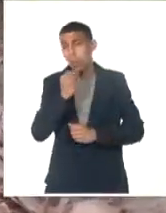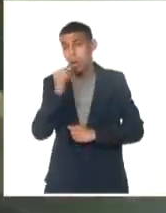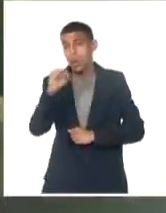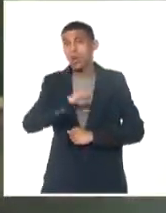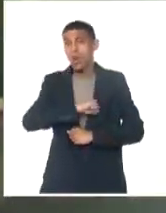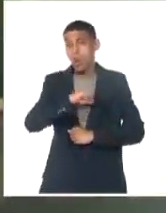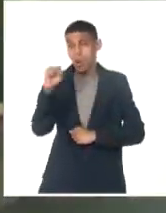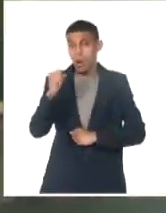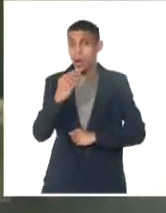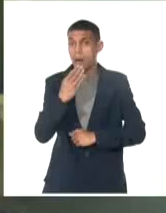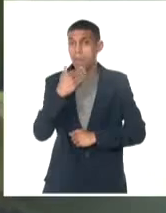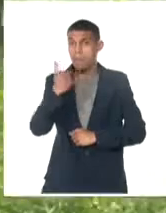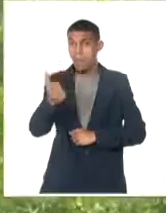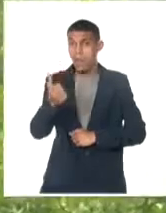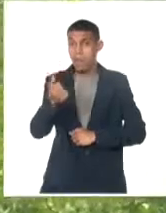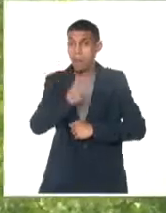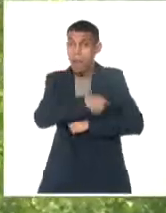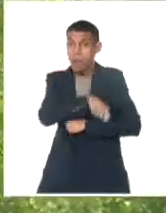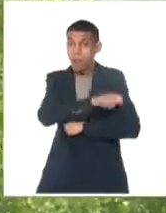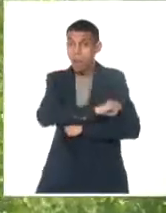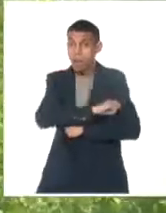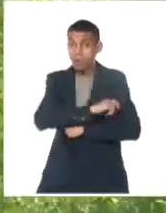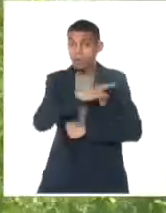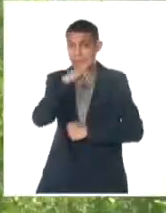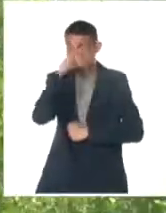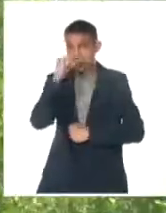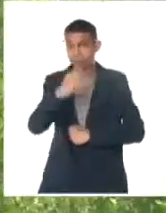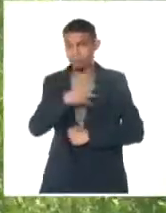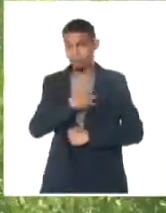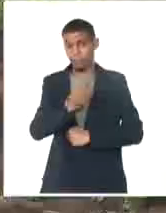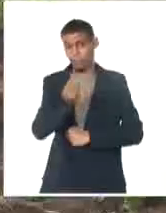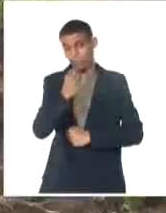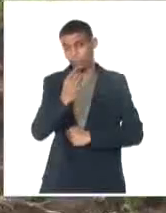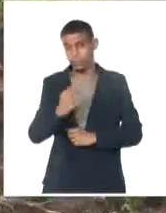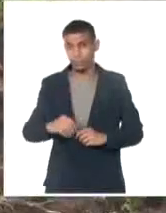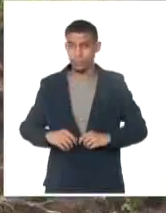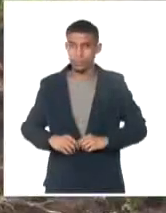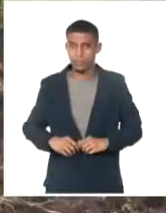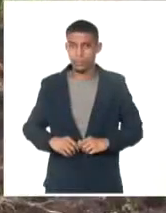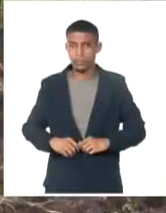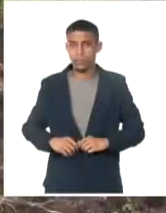y sostenibles en cada localidad. Mejía Sosorio, Sistema Informativo de la Televisión Cubana.